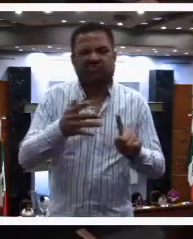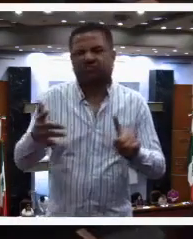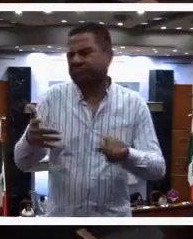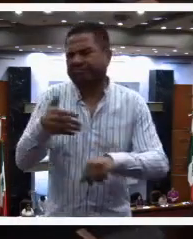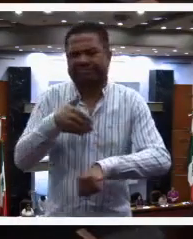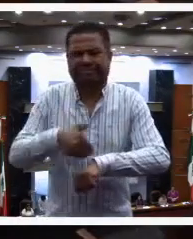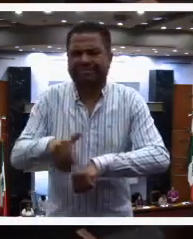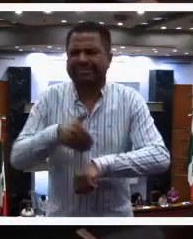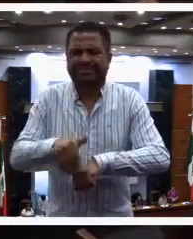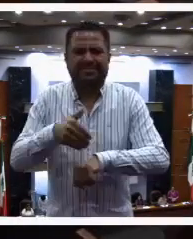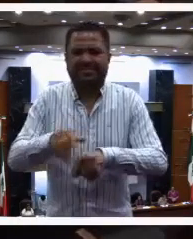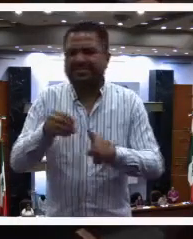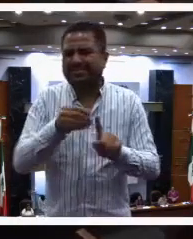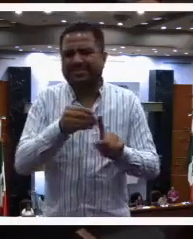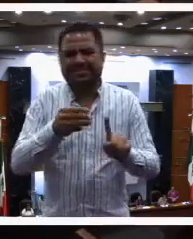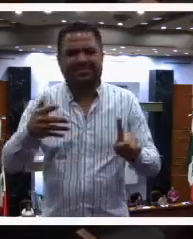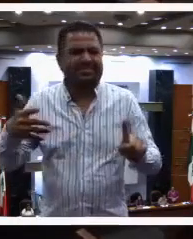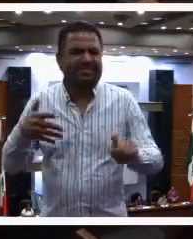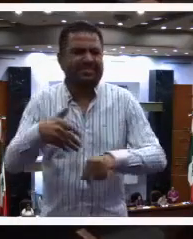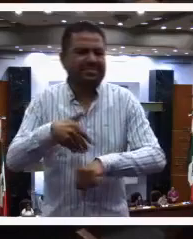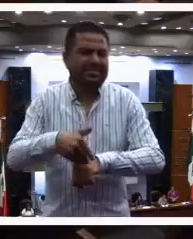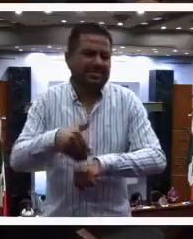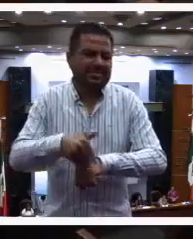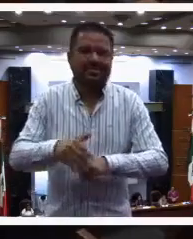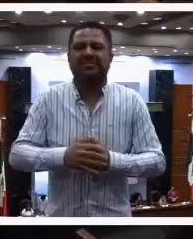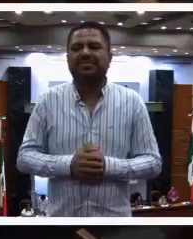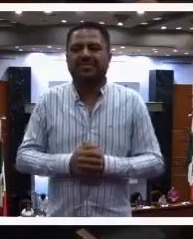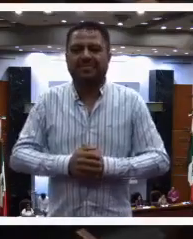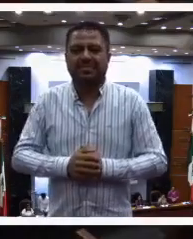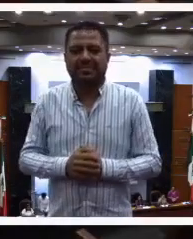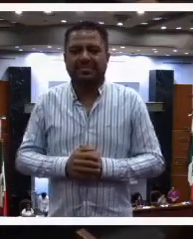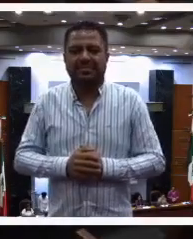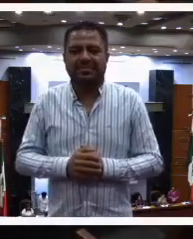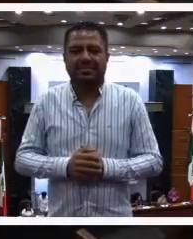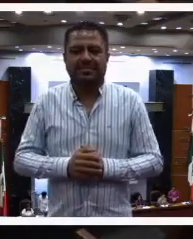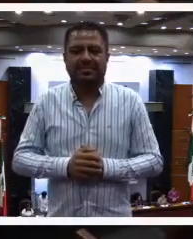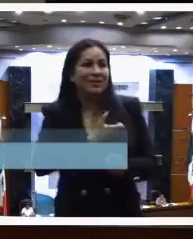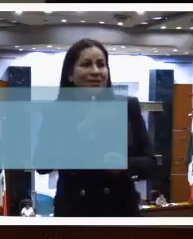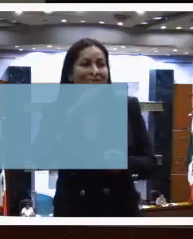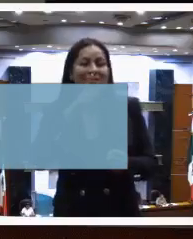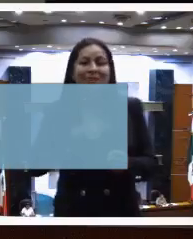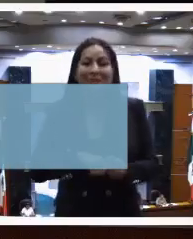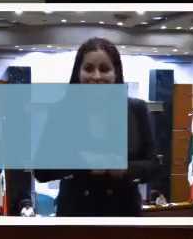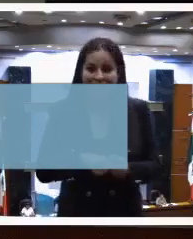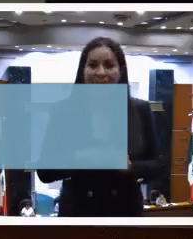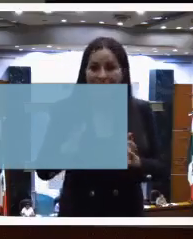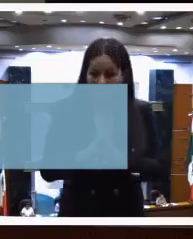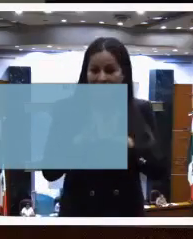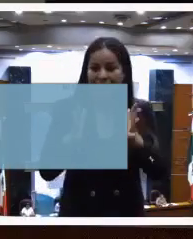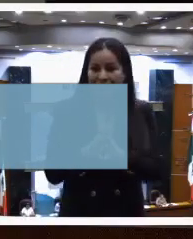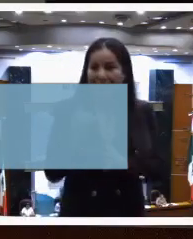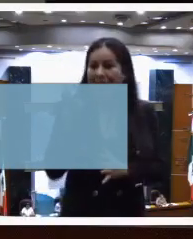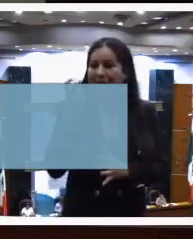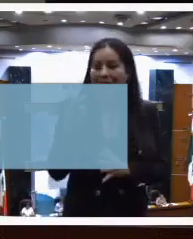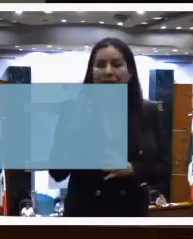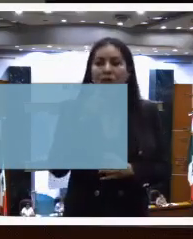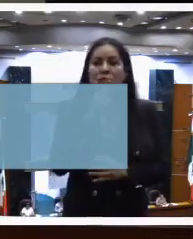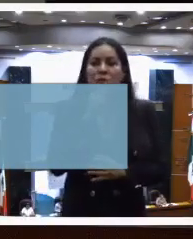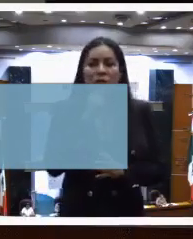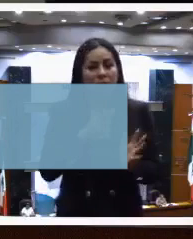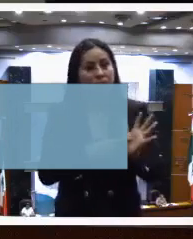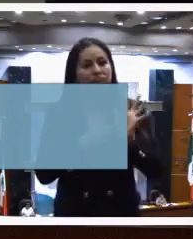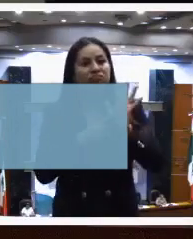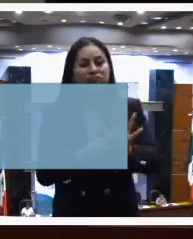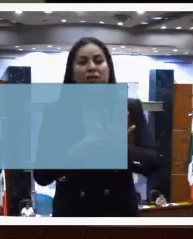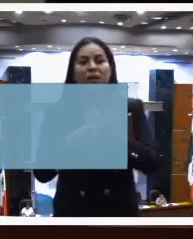expuso el caso del asesinato de yanke cotan por policías estatales estos individuos fueron